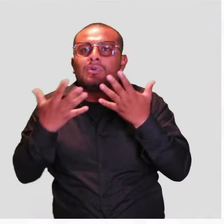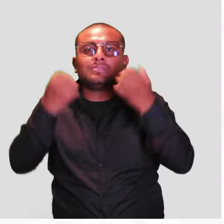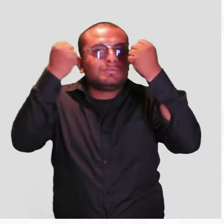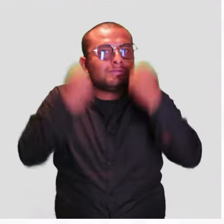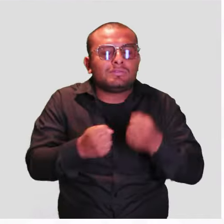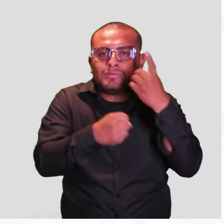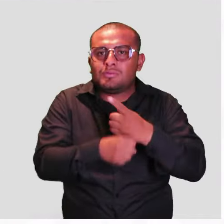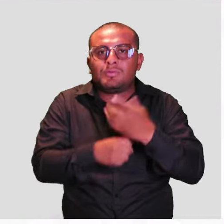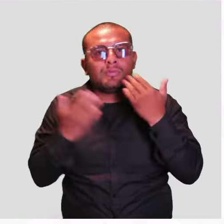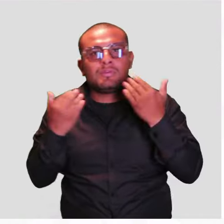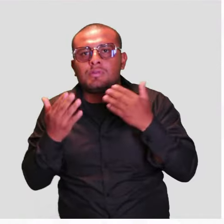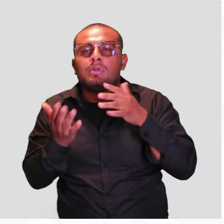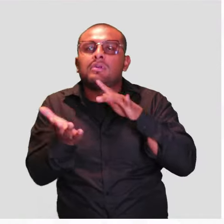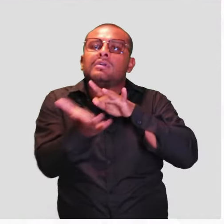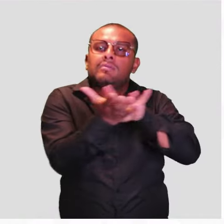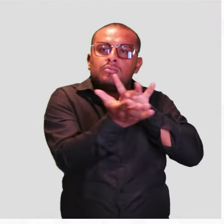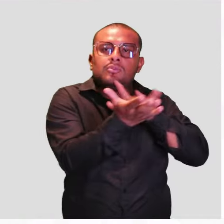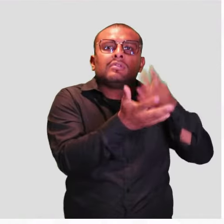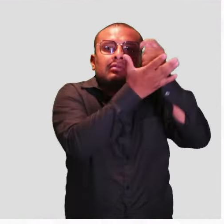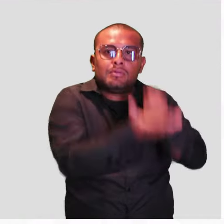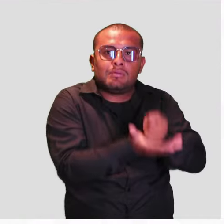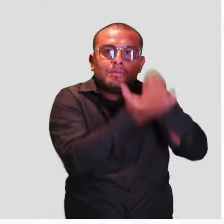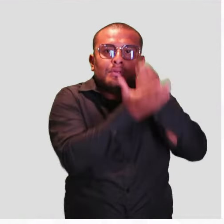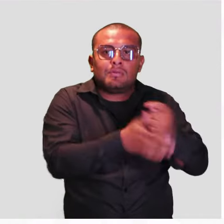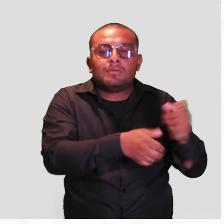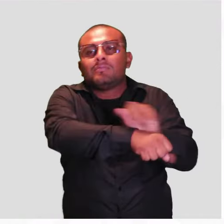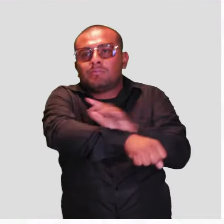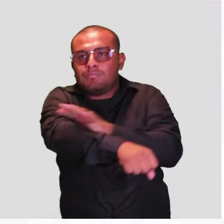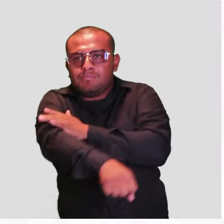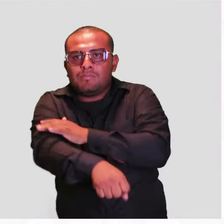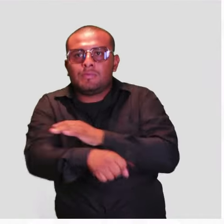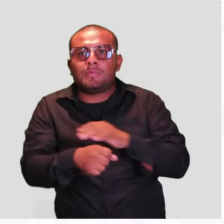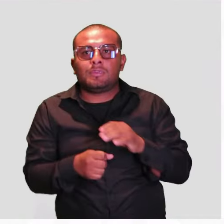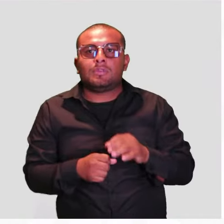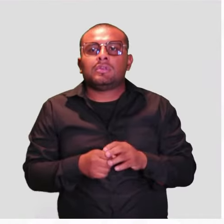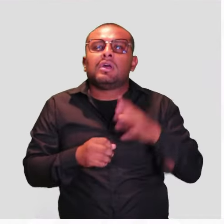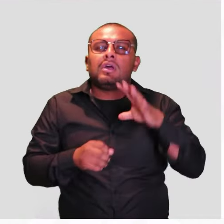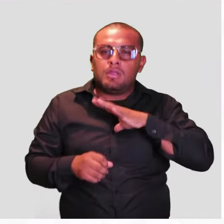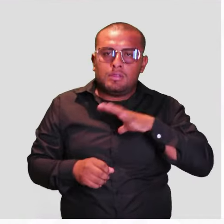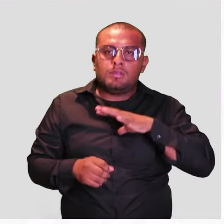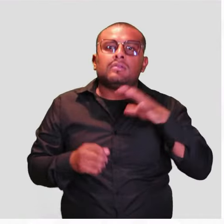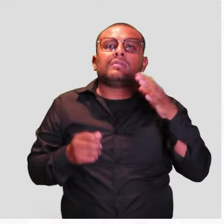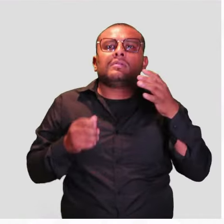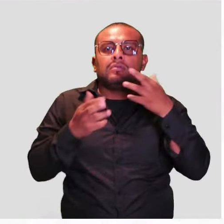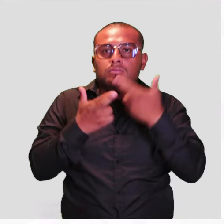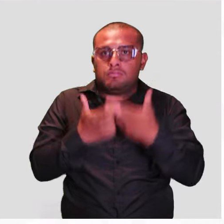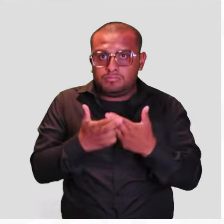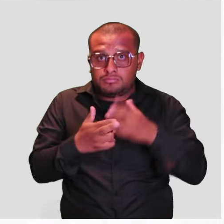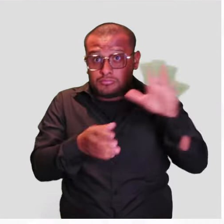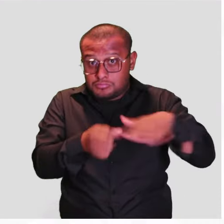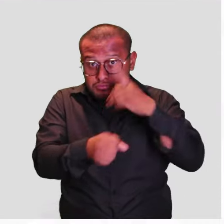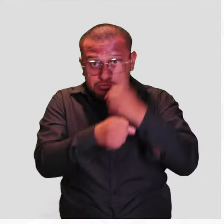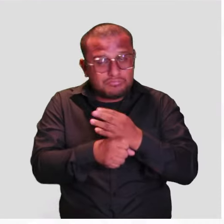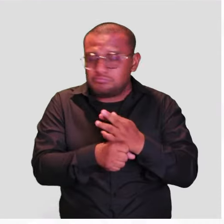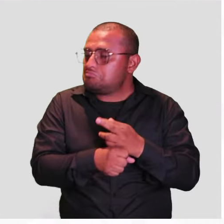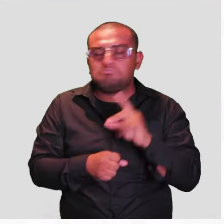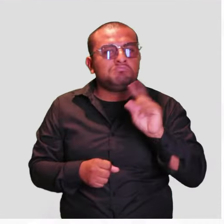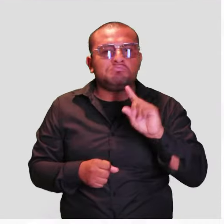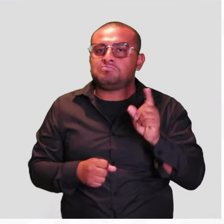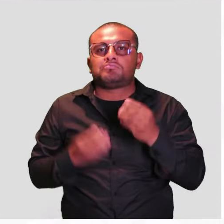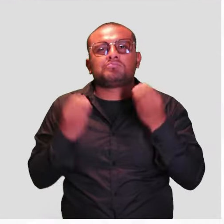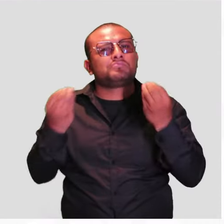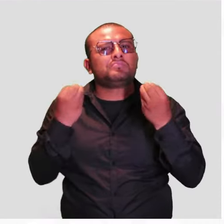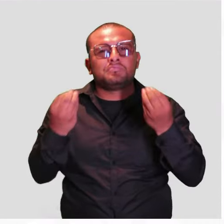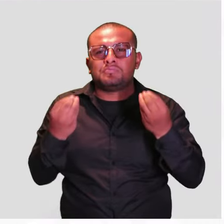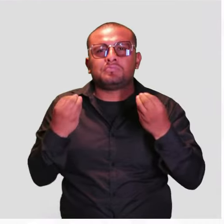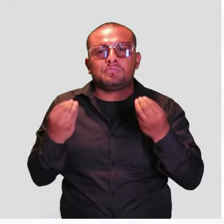necesitamos apoyarlos. En la actualidad sí hay este servicio, pero no es suficiente debido a la demanda. Un psicólogo puede